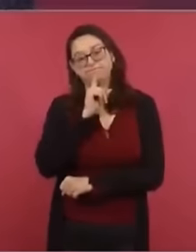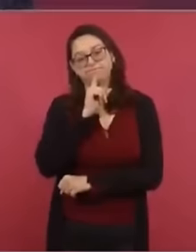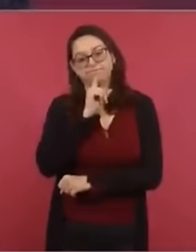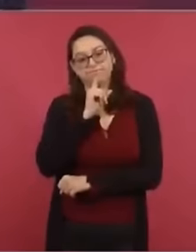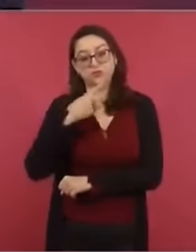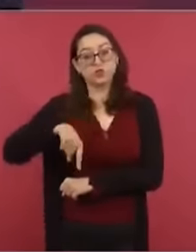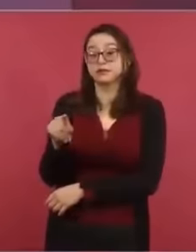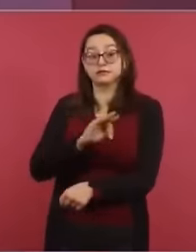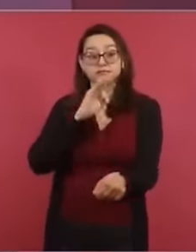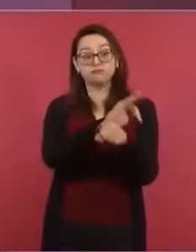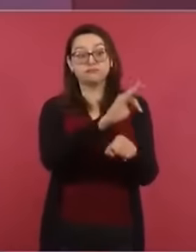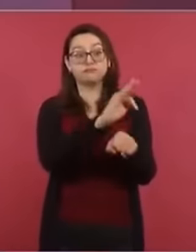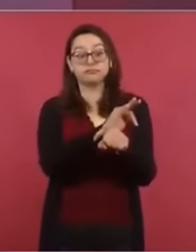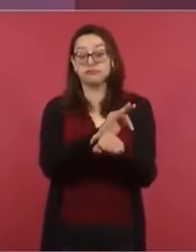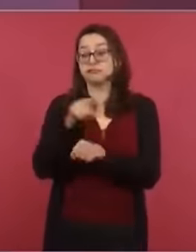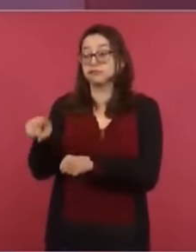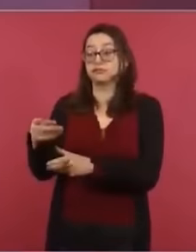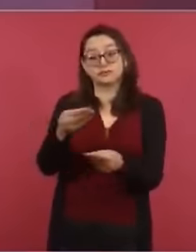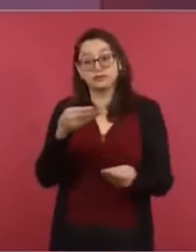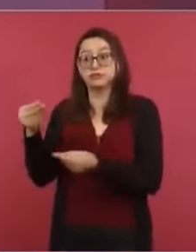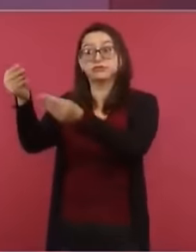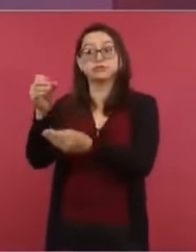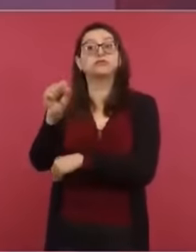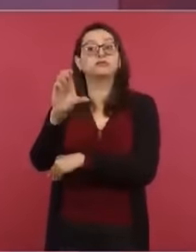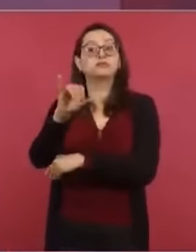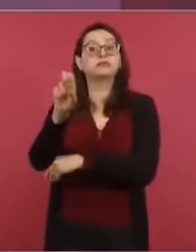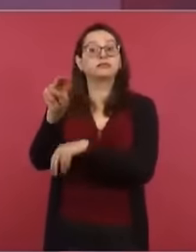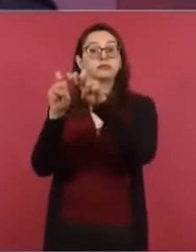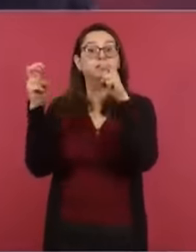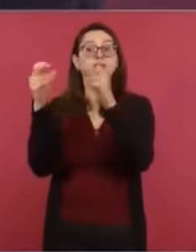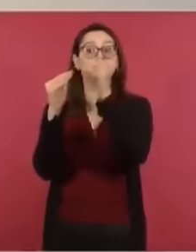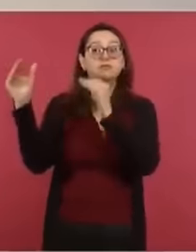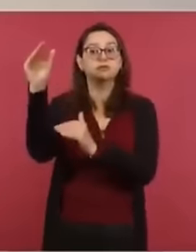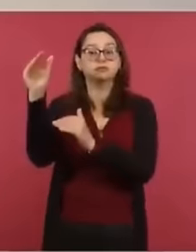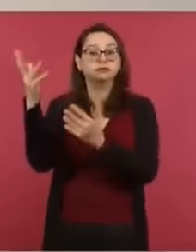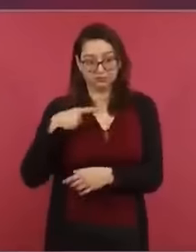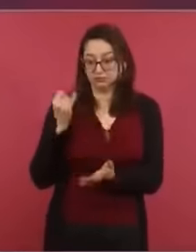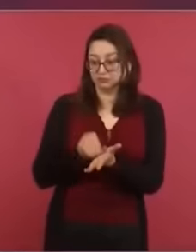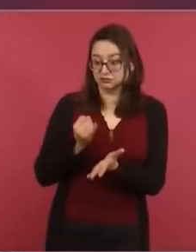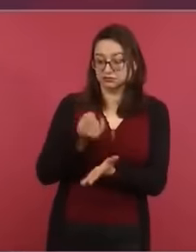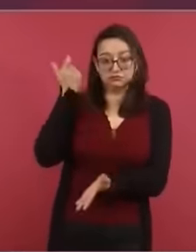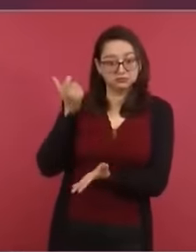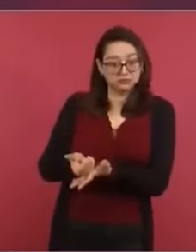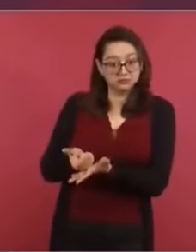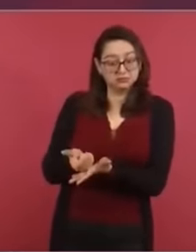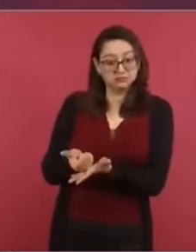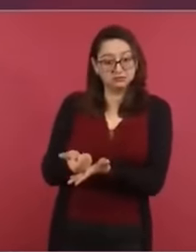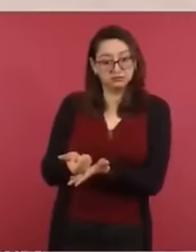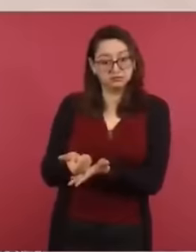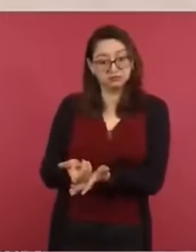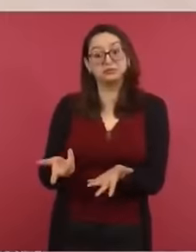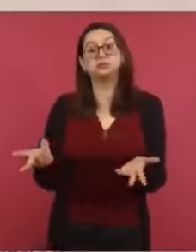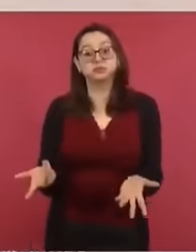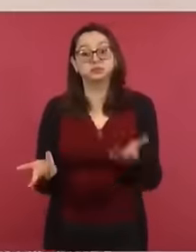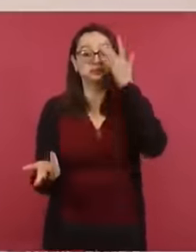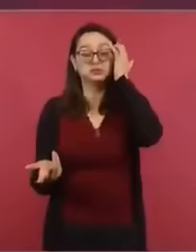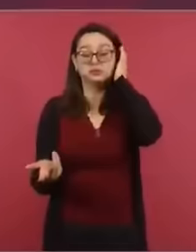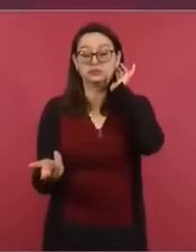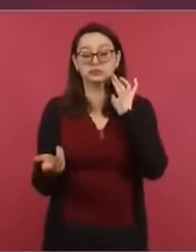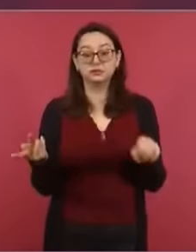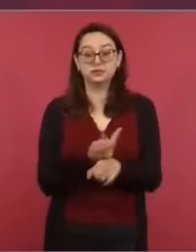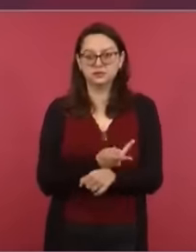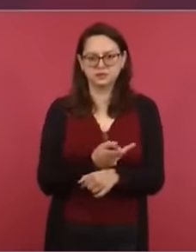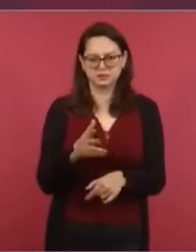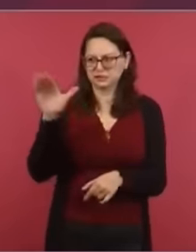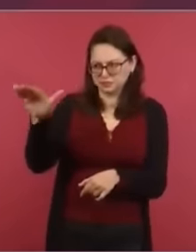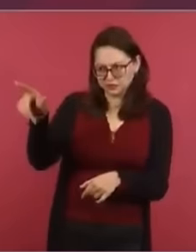como cómplices. Y le llega a este ministro Aguilar el caso. Entonces, no le queda más al ministro que sacar